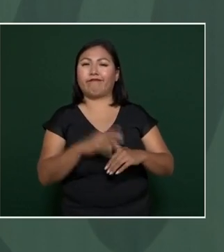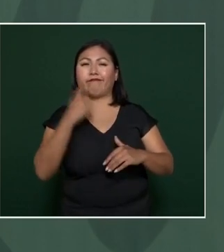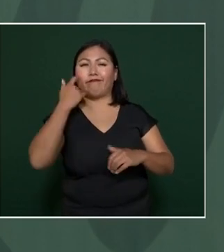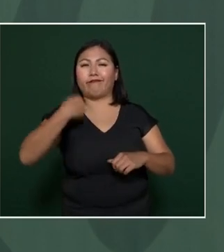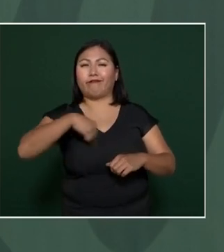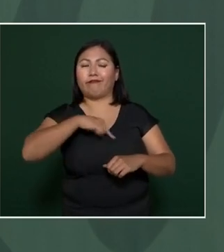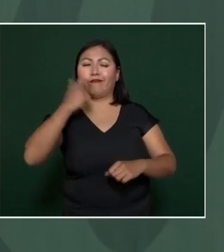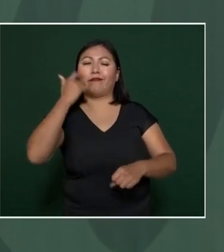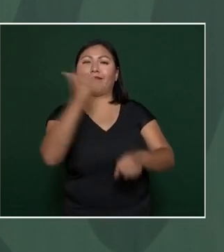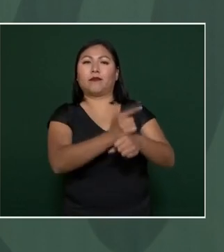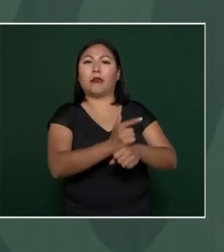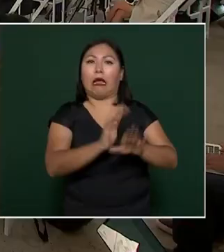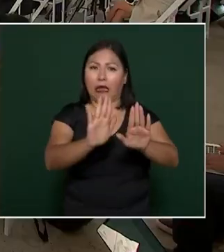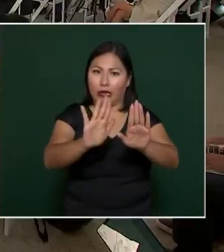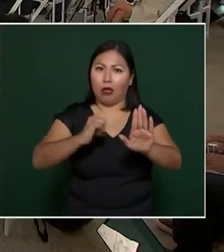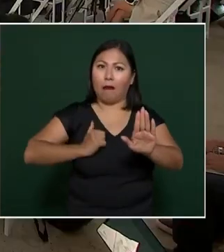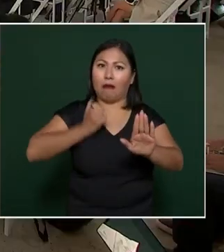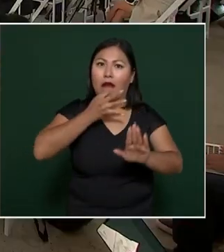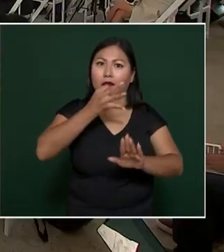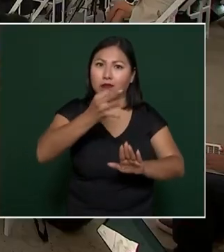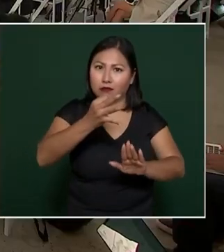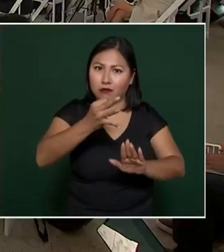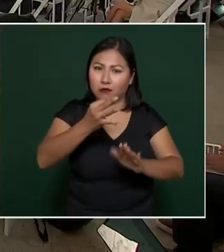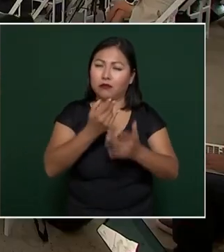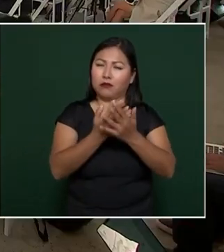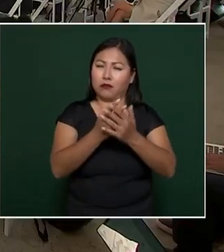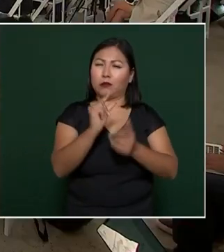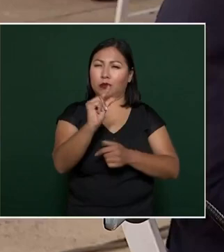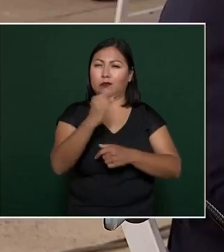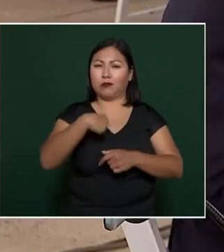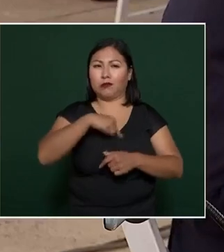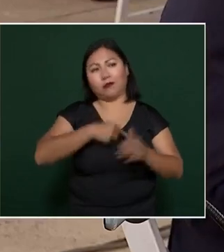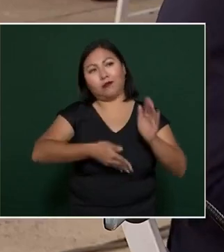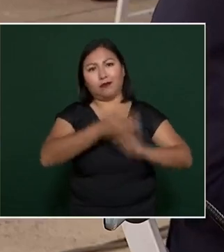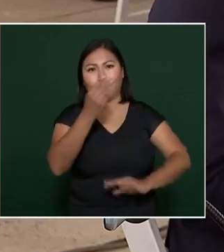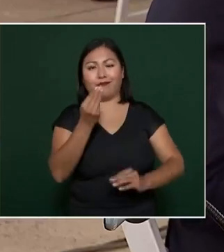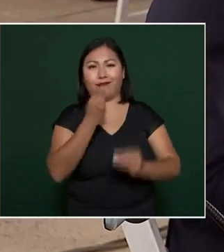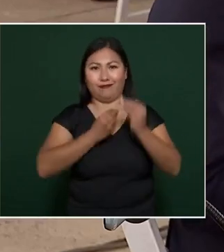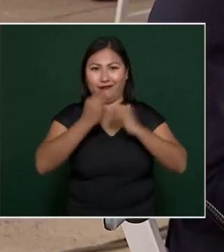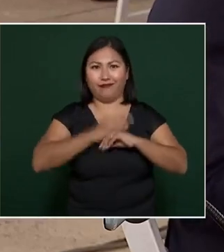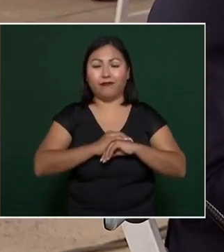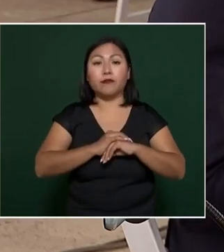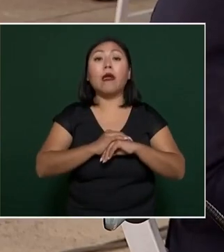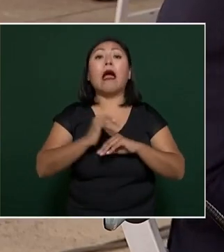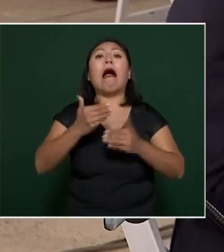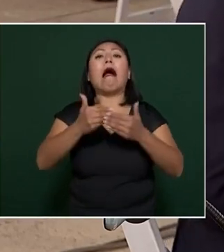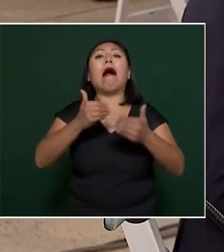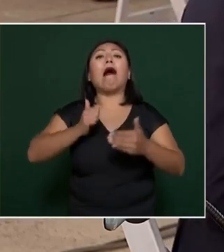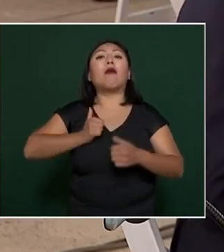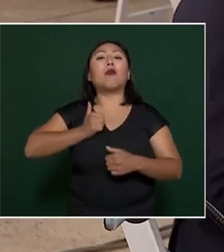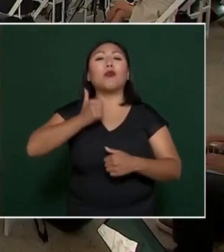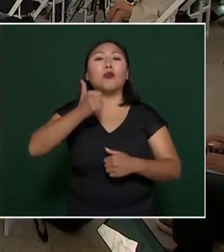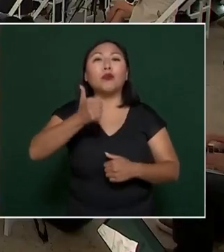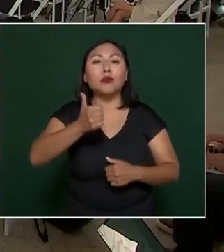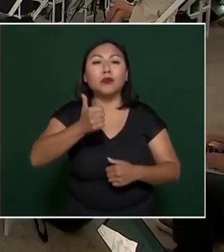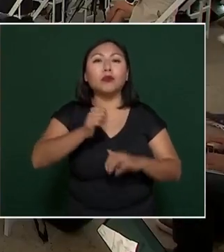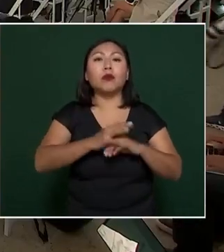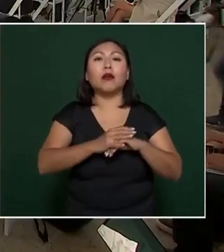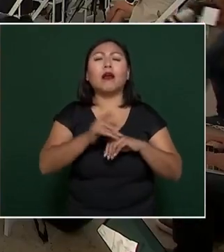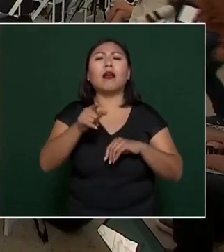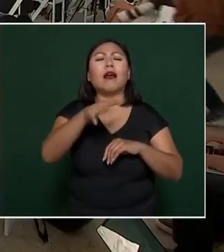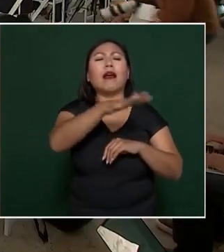vamos a ir a desayunar eh este aprovecho para decir lo del agua de